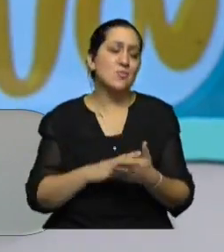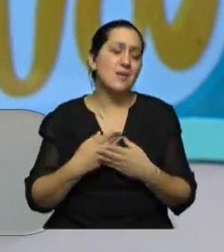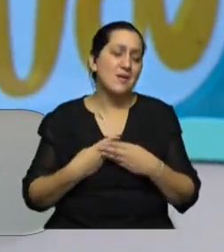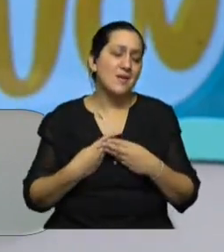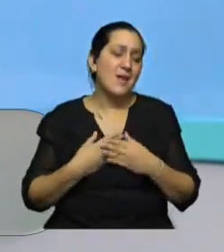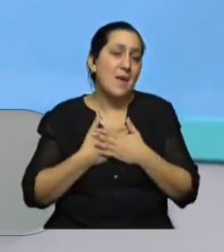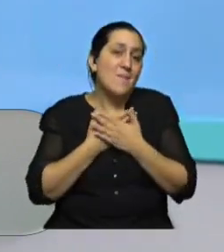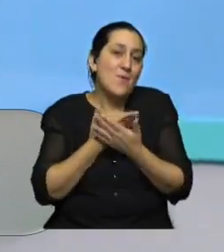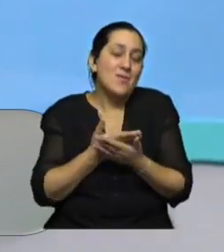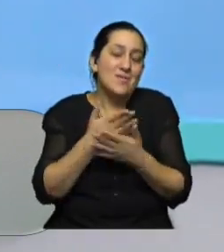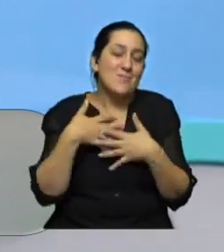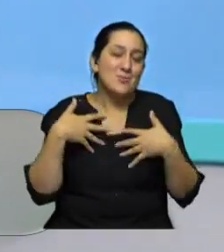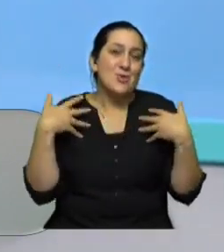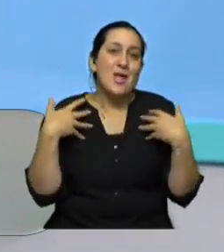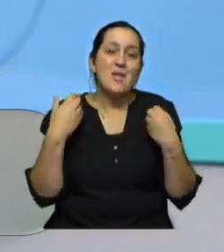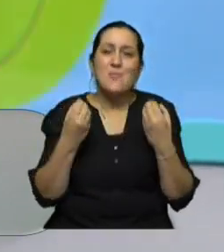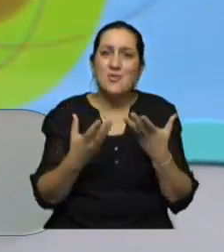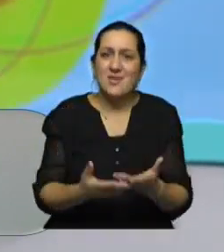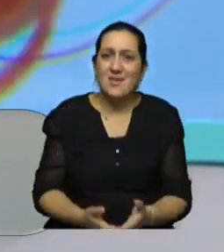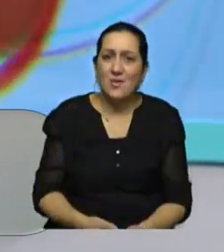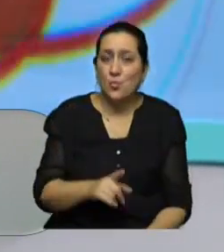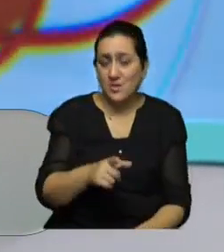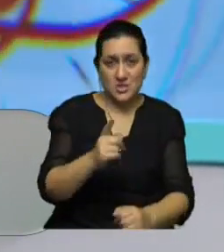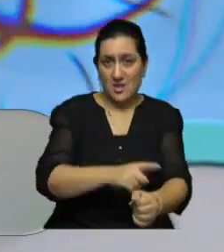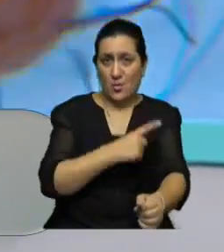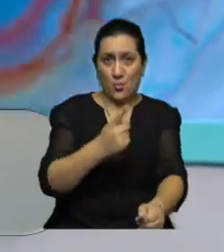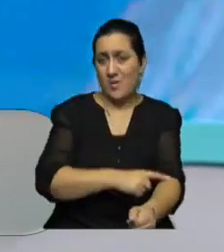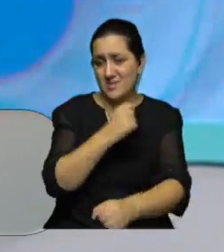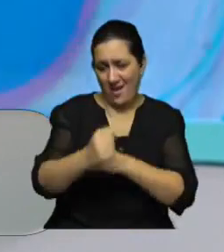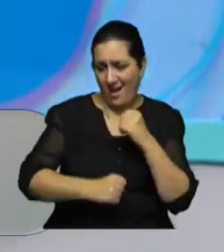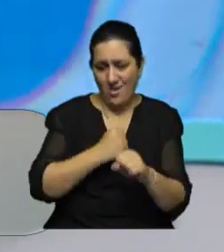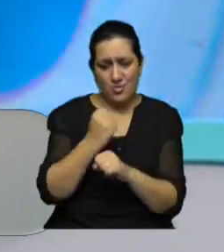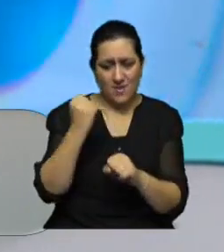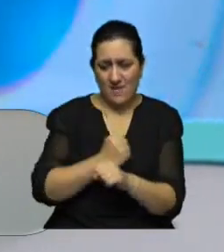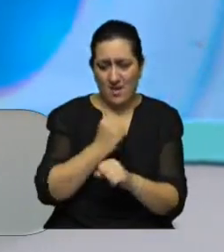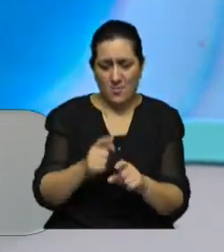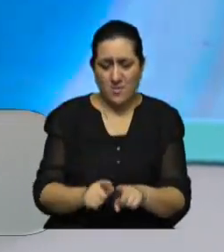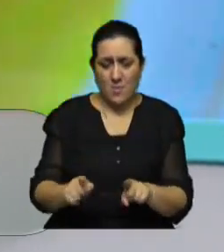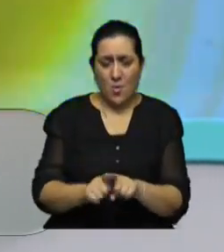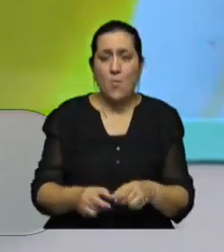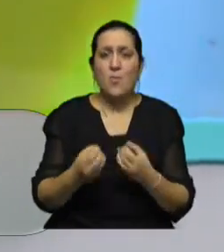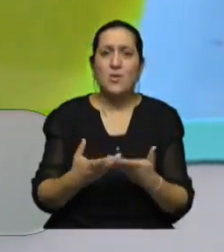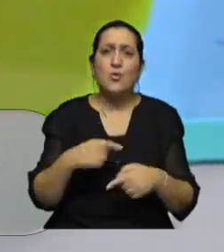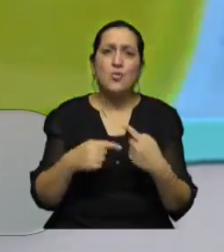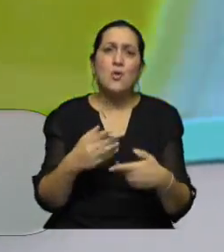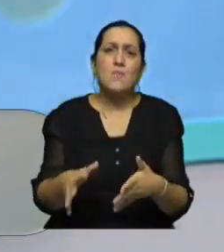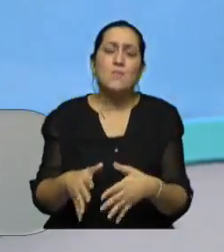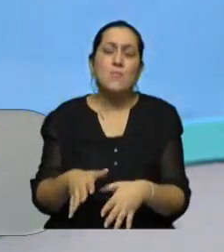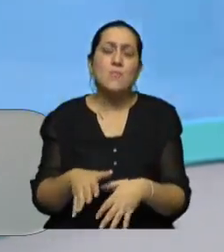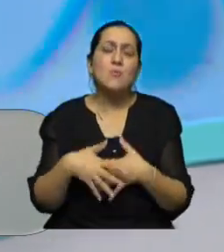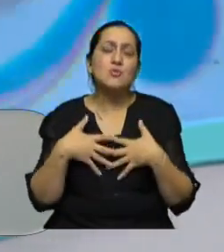emocionás. ¿Por qué les pasa eso? Ustedes que están acostumbrados, hace tantos años que vienen esto, ¿por qué se siguen emocionando al hablar del programa